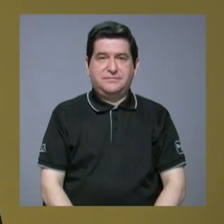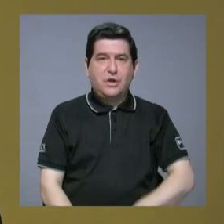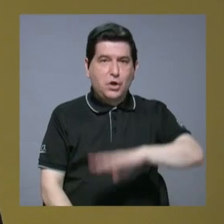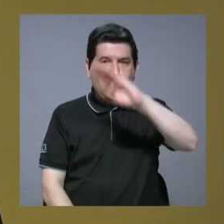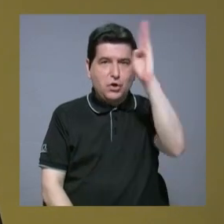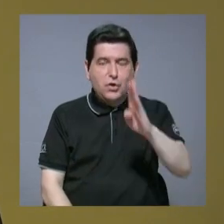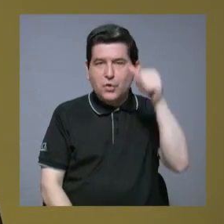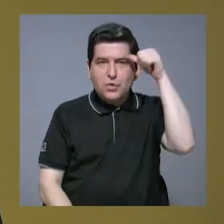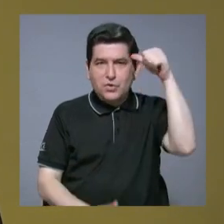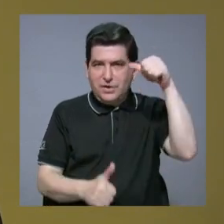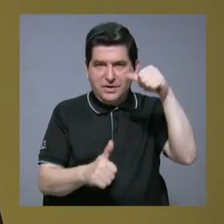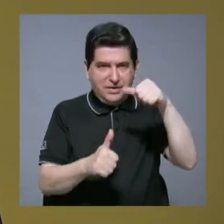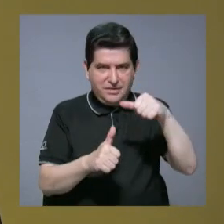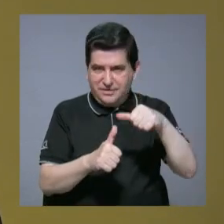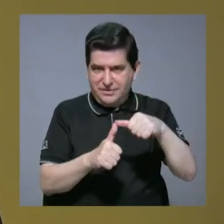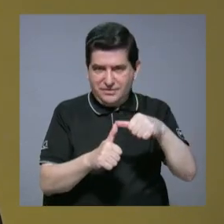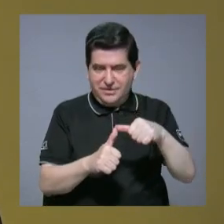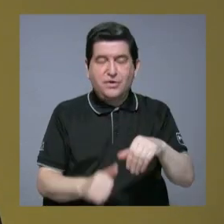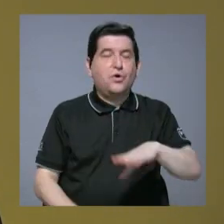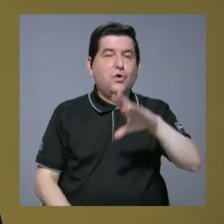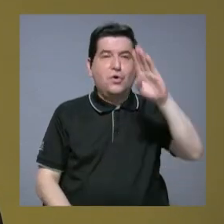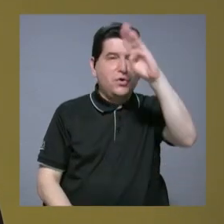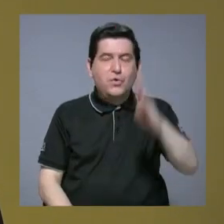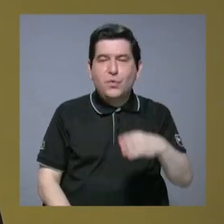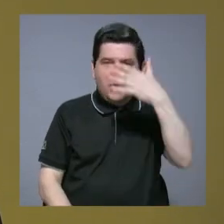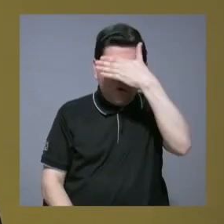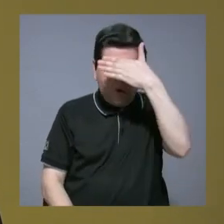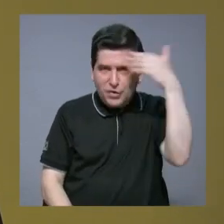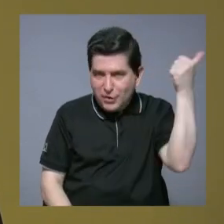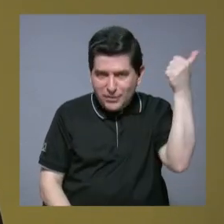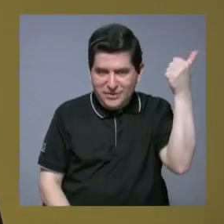nunca se acuerden, nunca olviden,